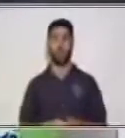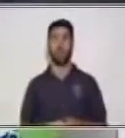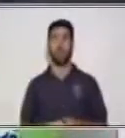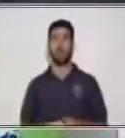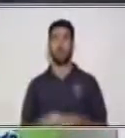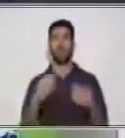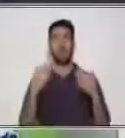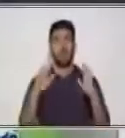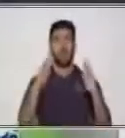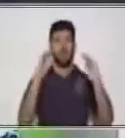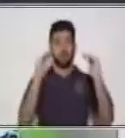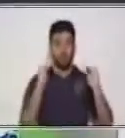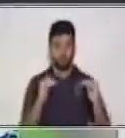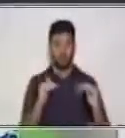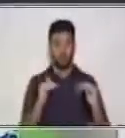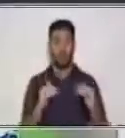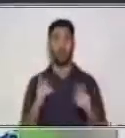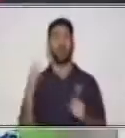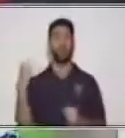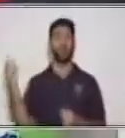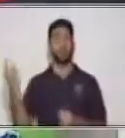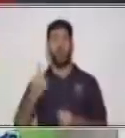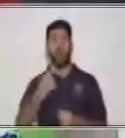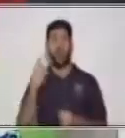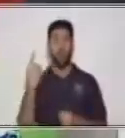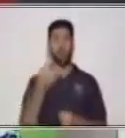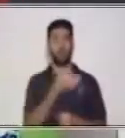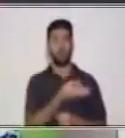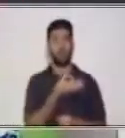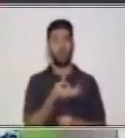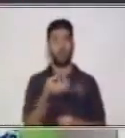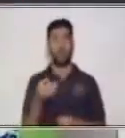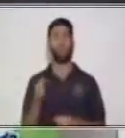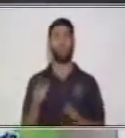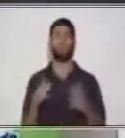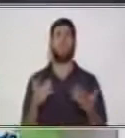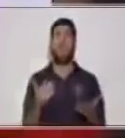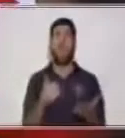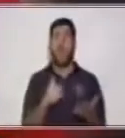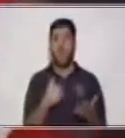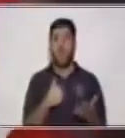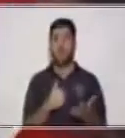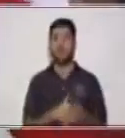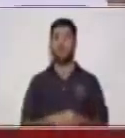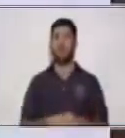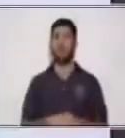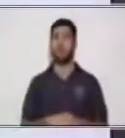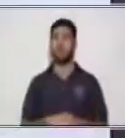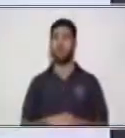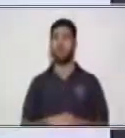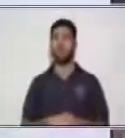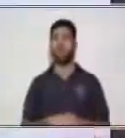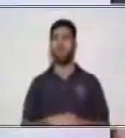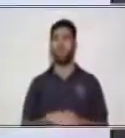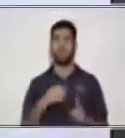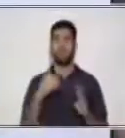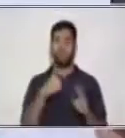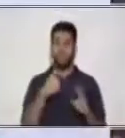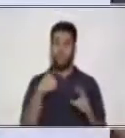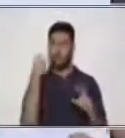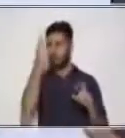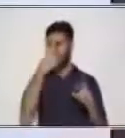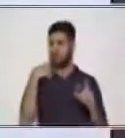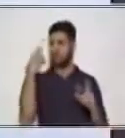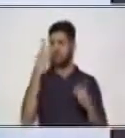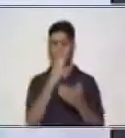hay, todas las monedas tienen, por ejemplo, a un personaje de